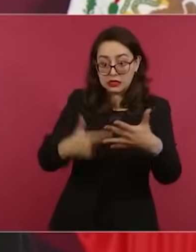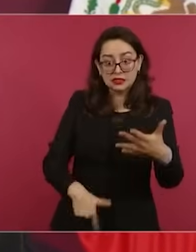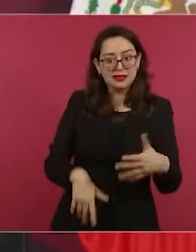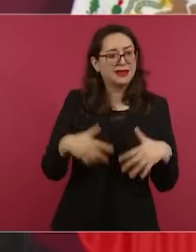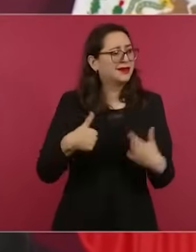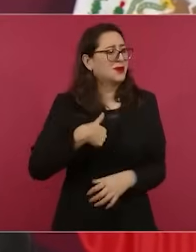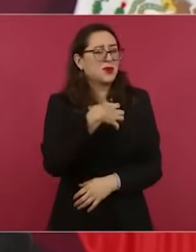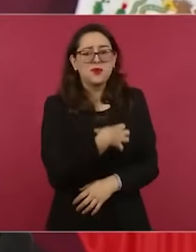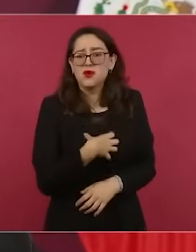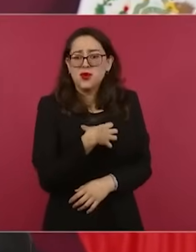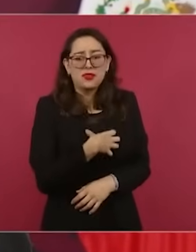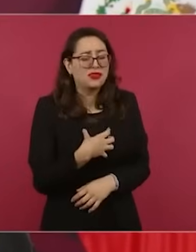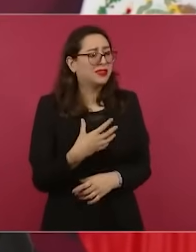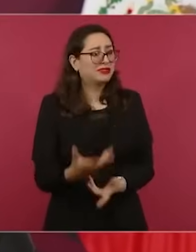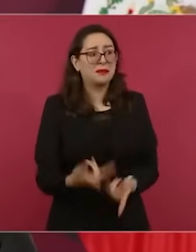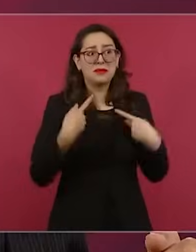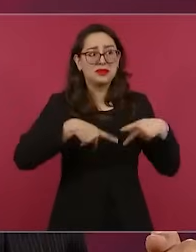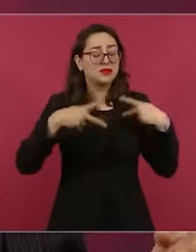personas,